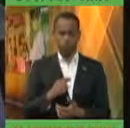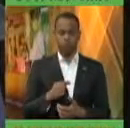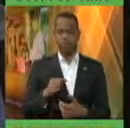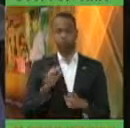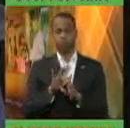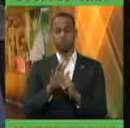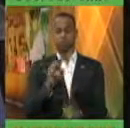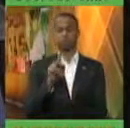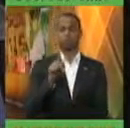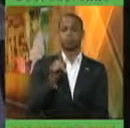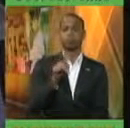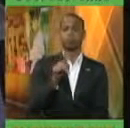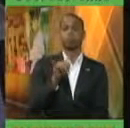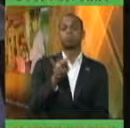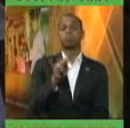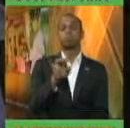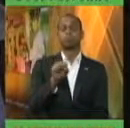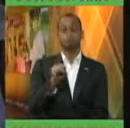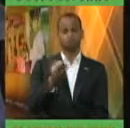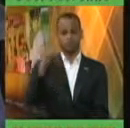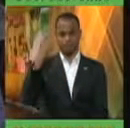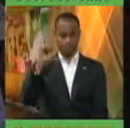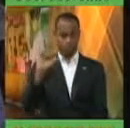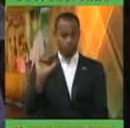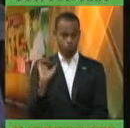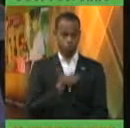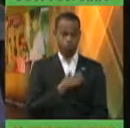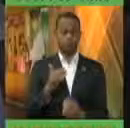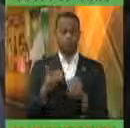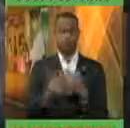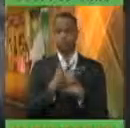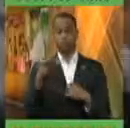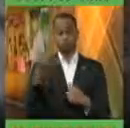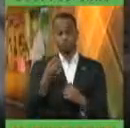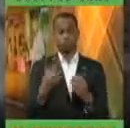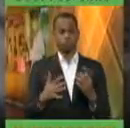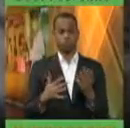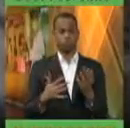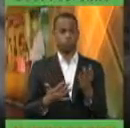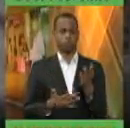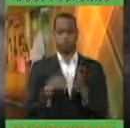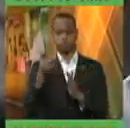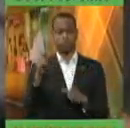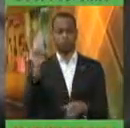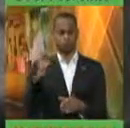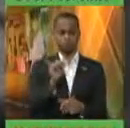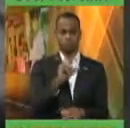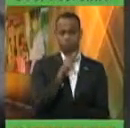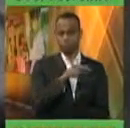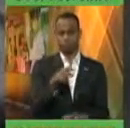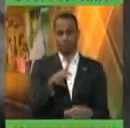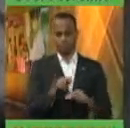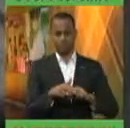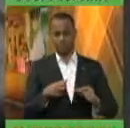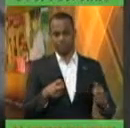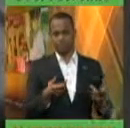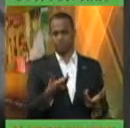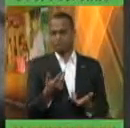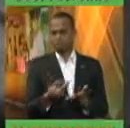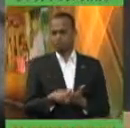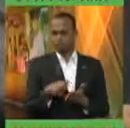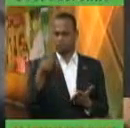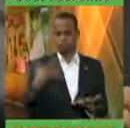no toda la playa no se trabaja ya una tecnología tipo en sillas anfibias costosa para un